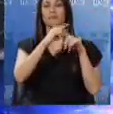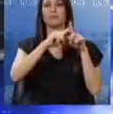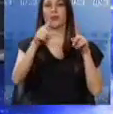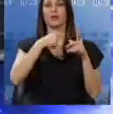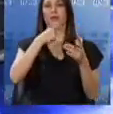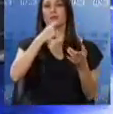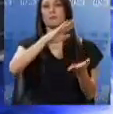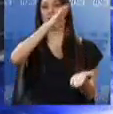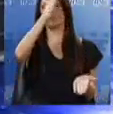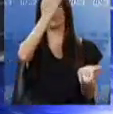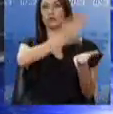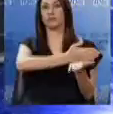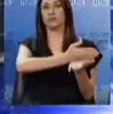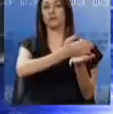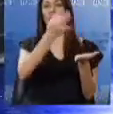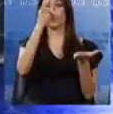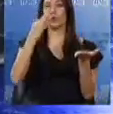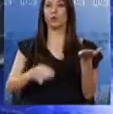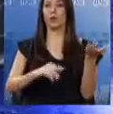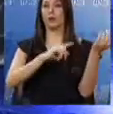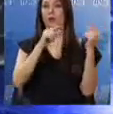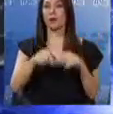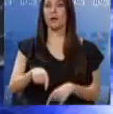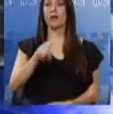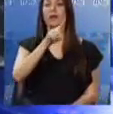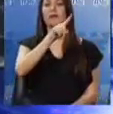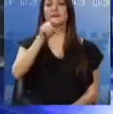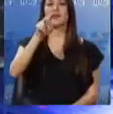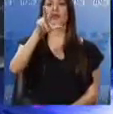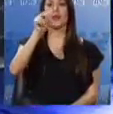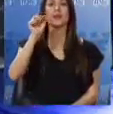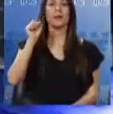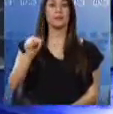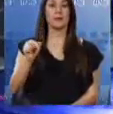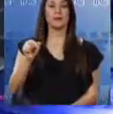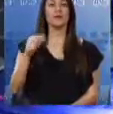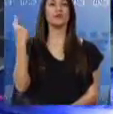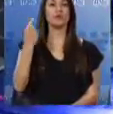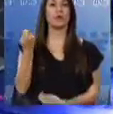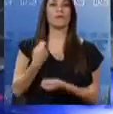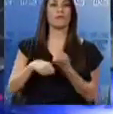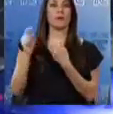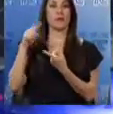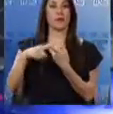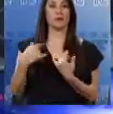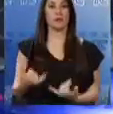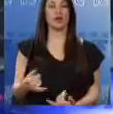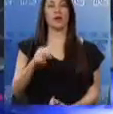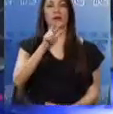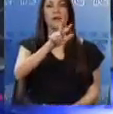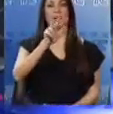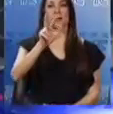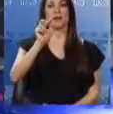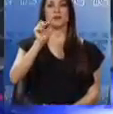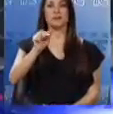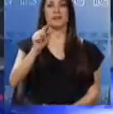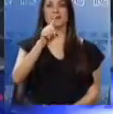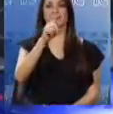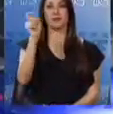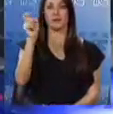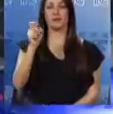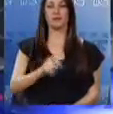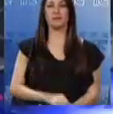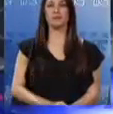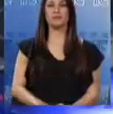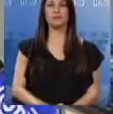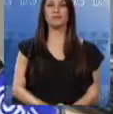las adquisiciones y en total llegaron al país 130,000 artefactos, de los cuales se han vendido hasta el momento 33,100 unidades. Los